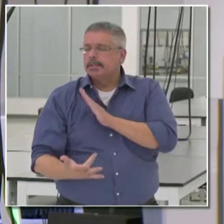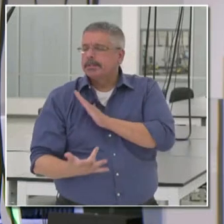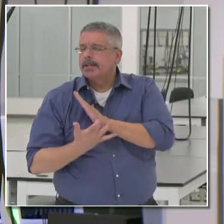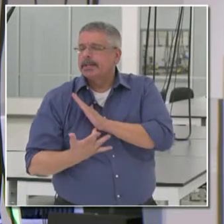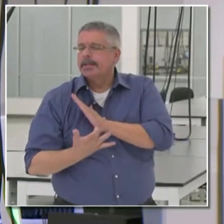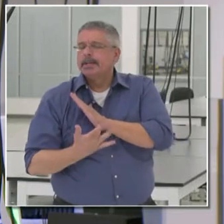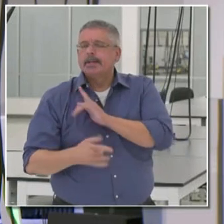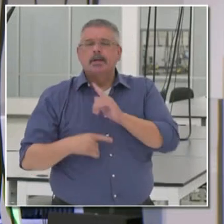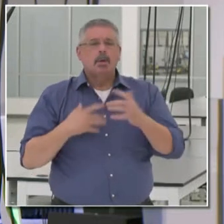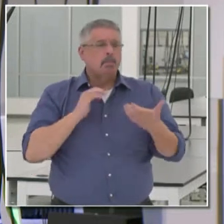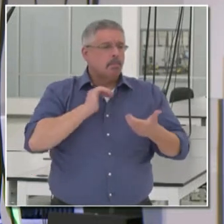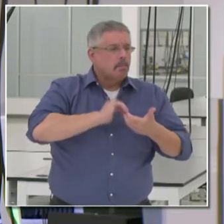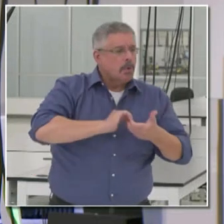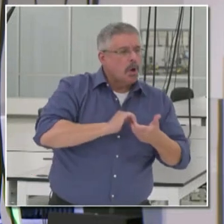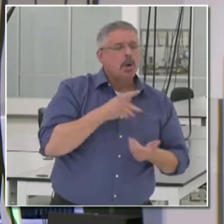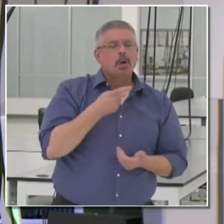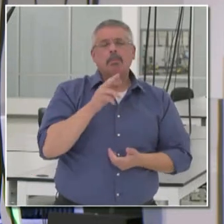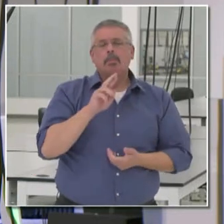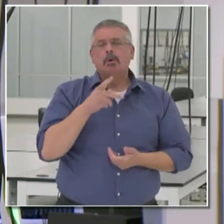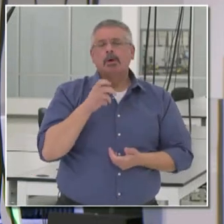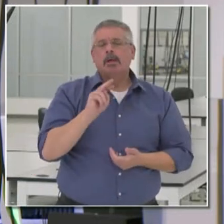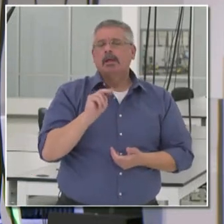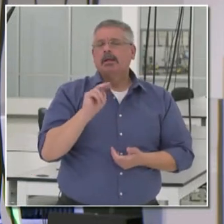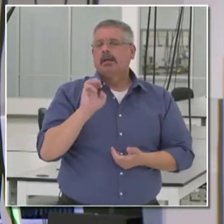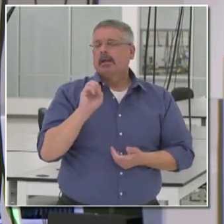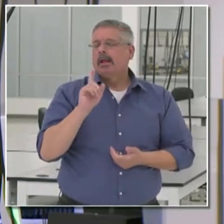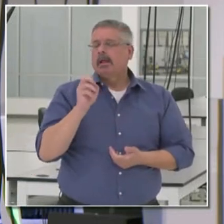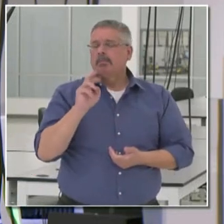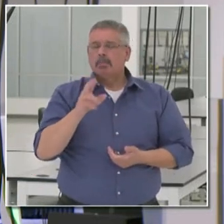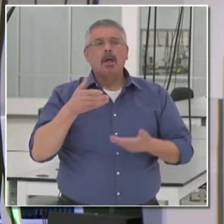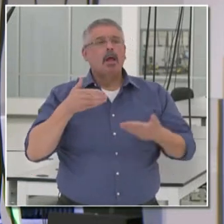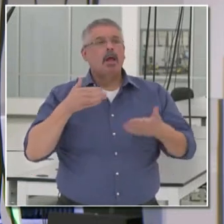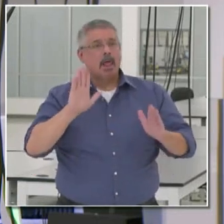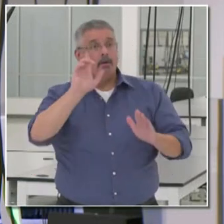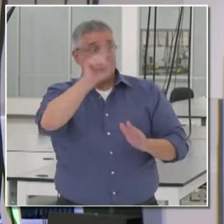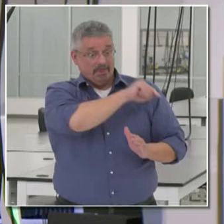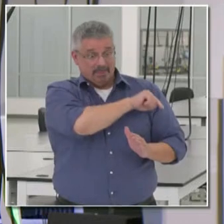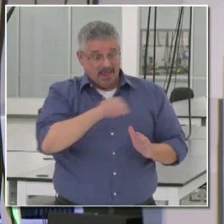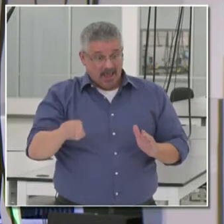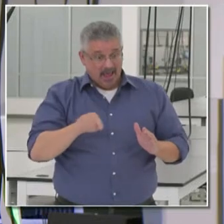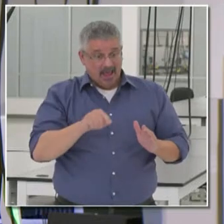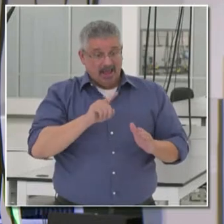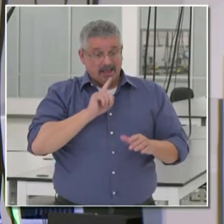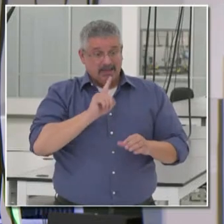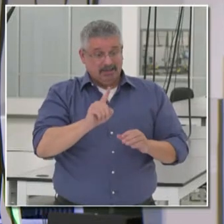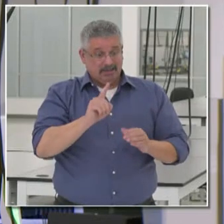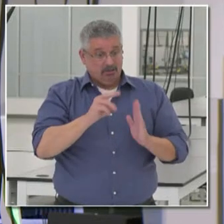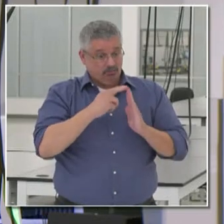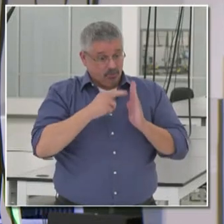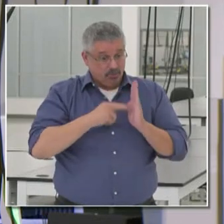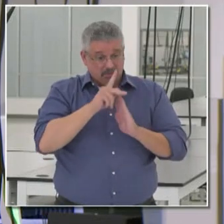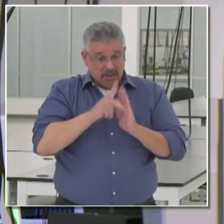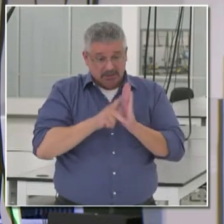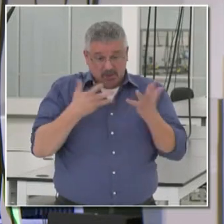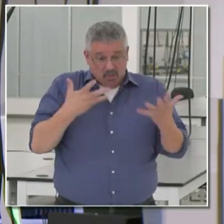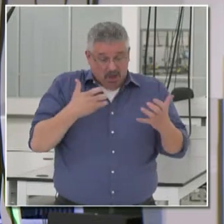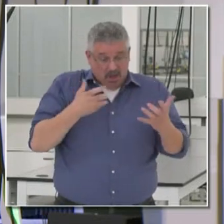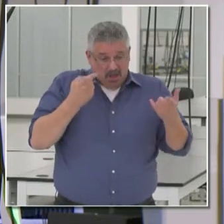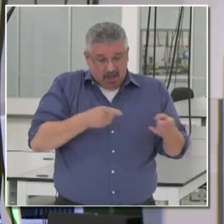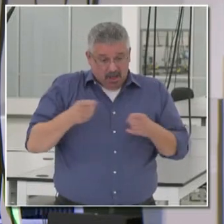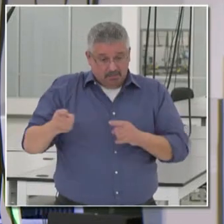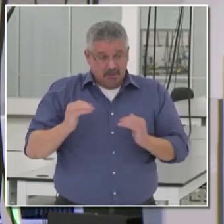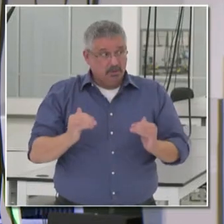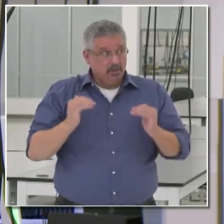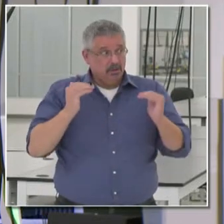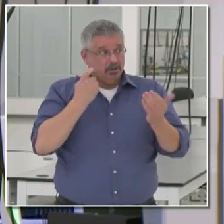tecnología a socios como porque nos permiten que se avancen que se logren sus objetivos en tiempo